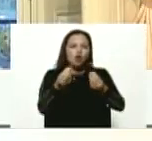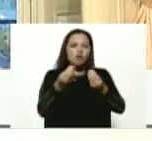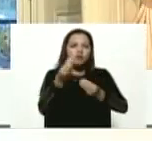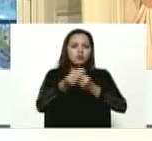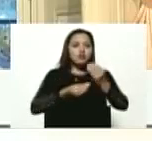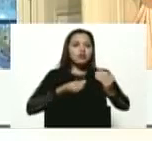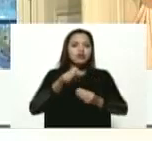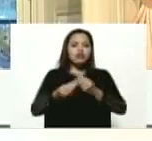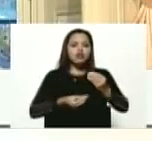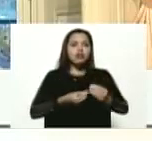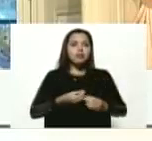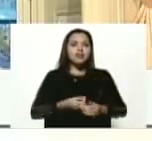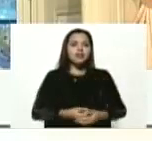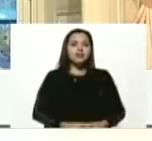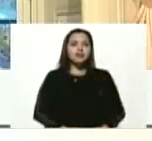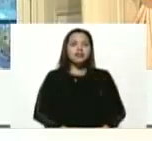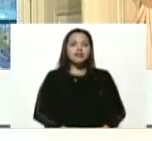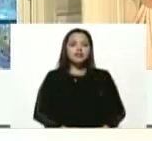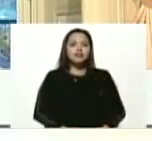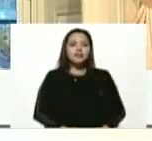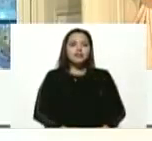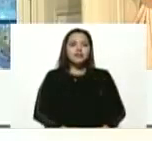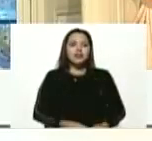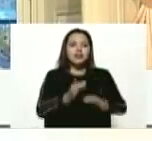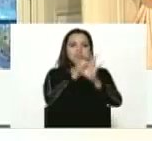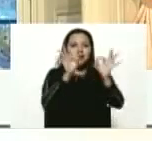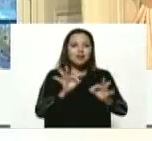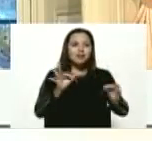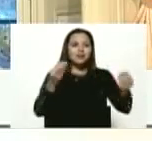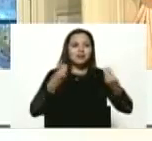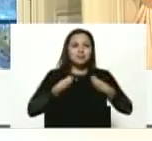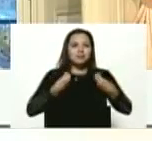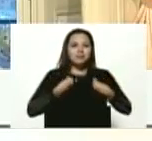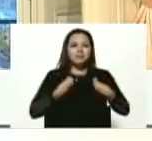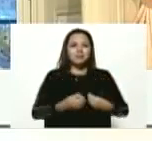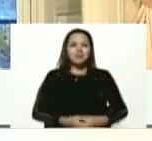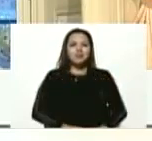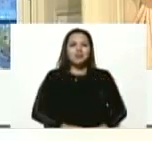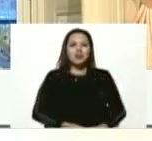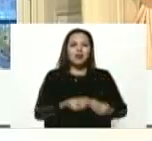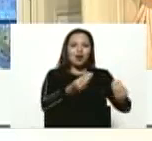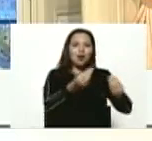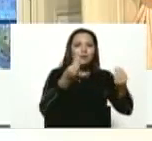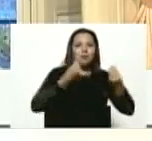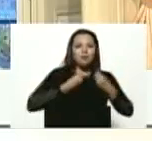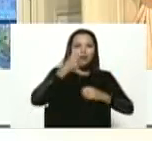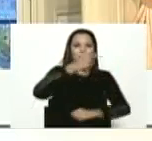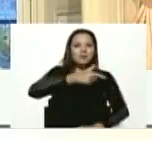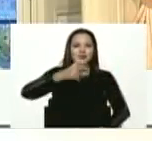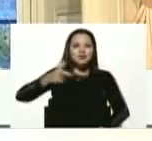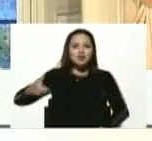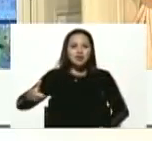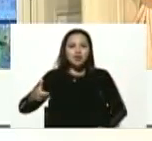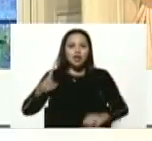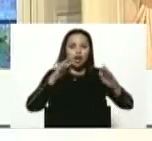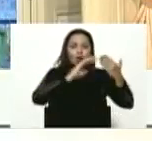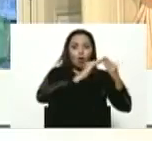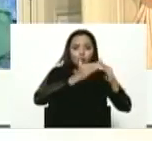hace. El modo de vida no solo se determina cómo vive la persona en su